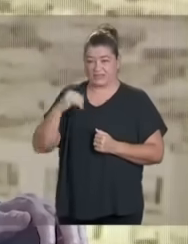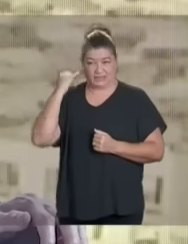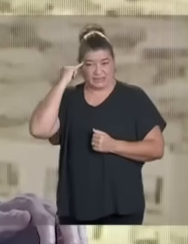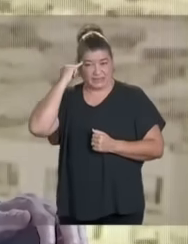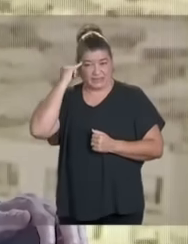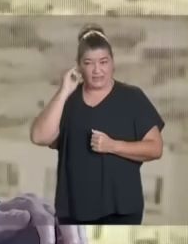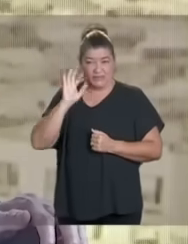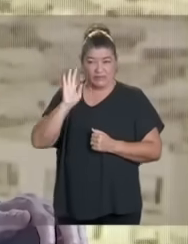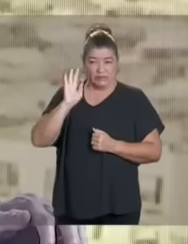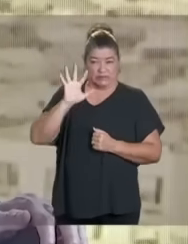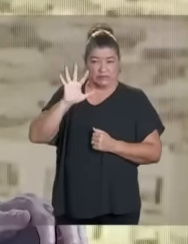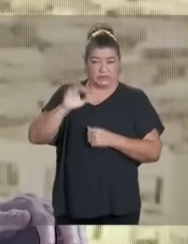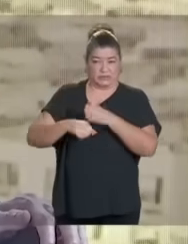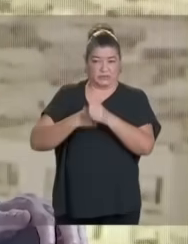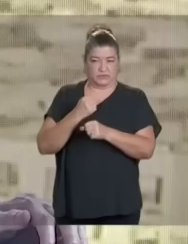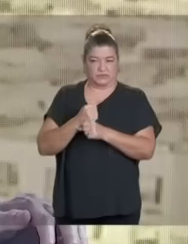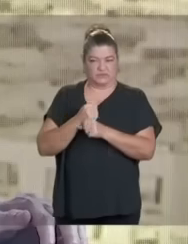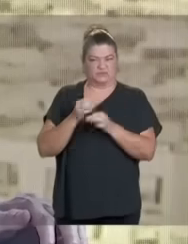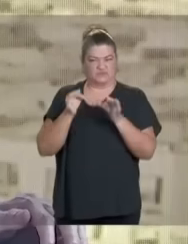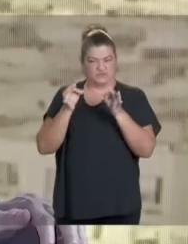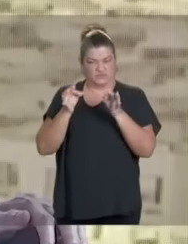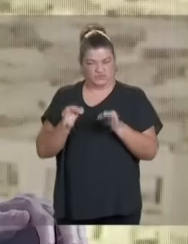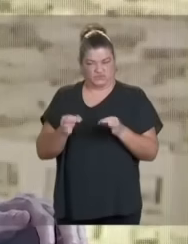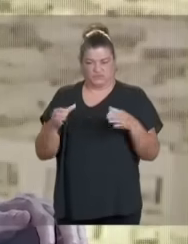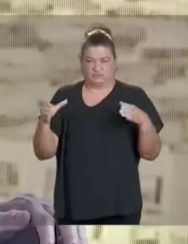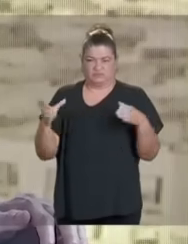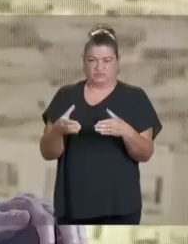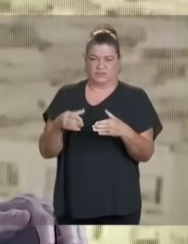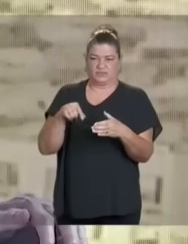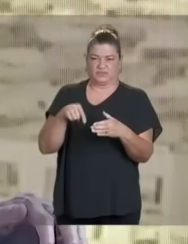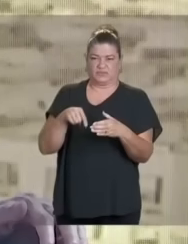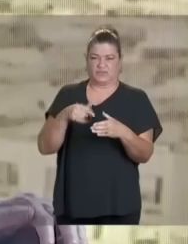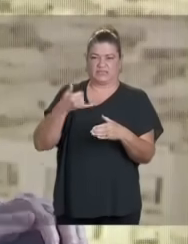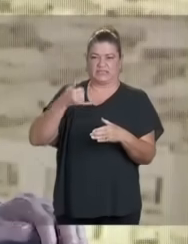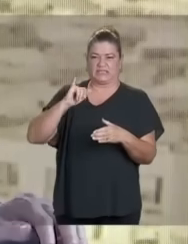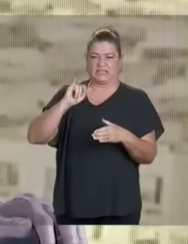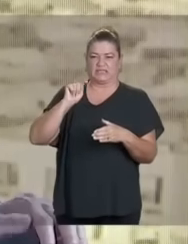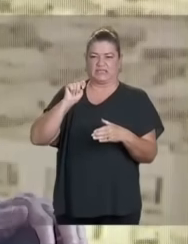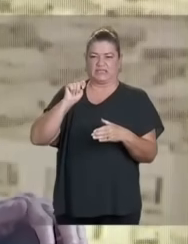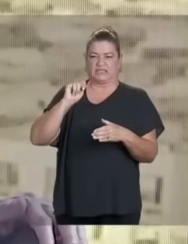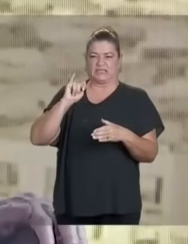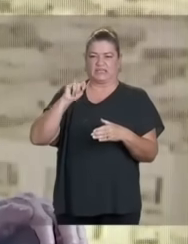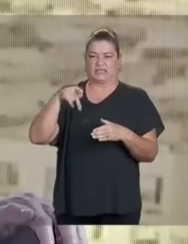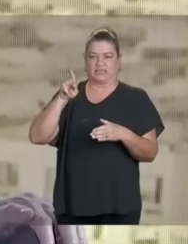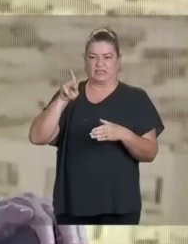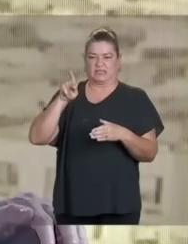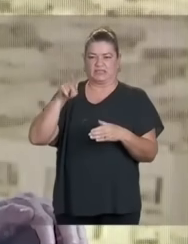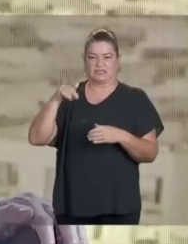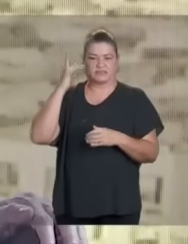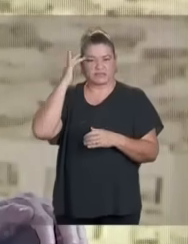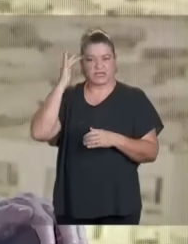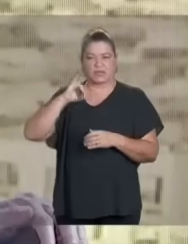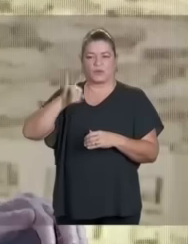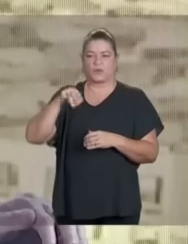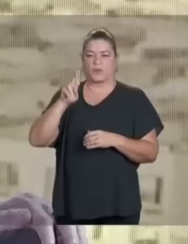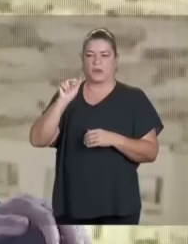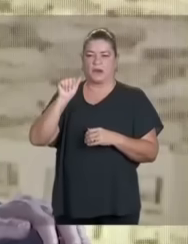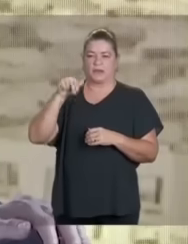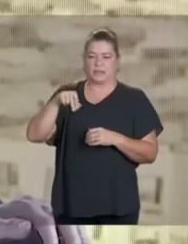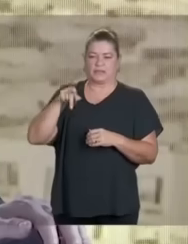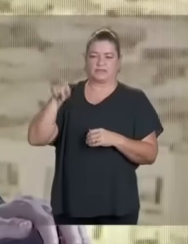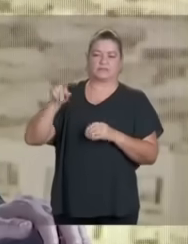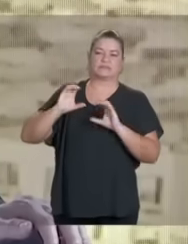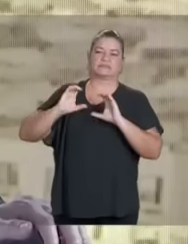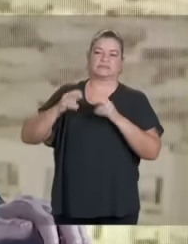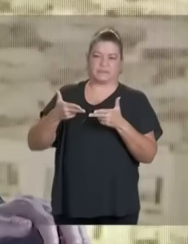años de la comunidad Yitic del municipio de San Juan Chamula, en Chiapas.